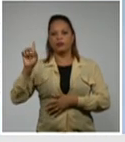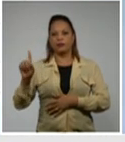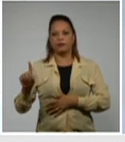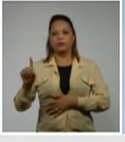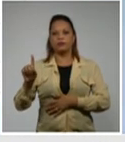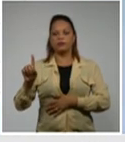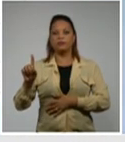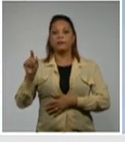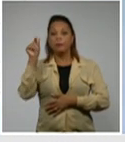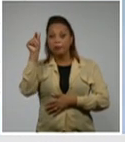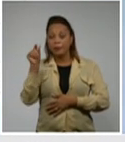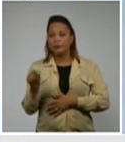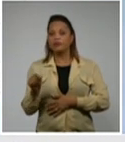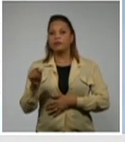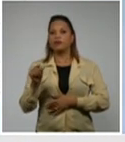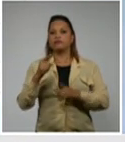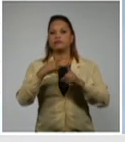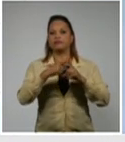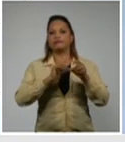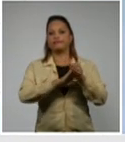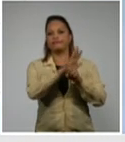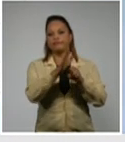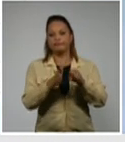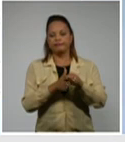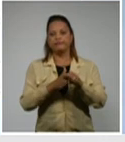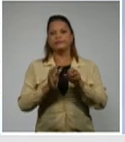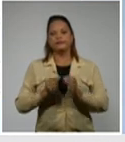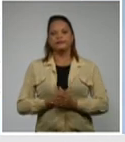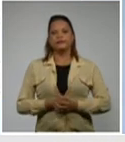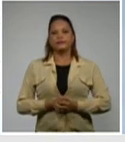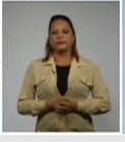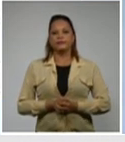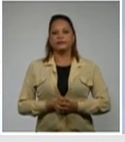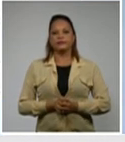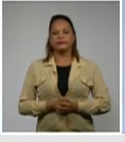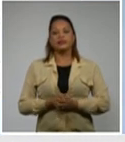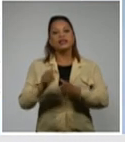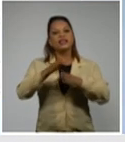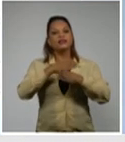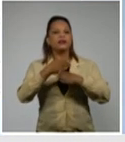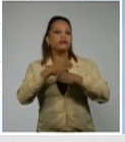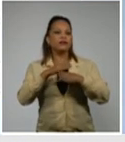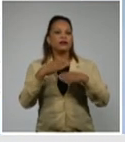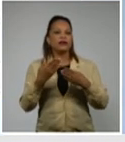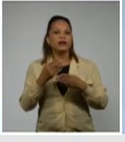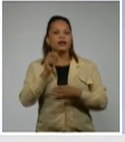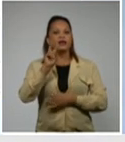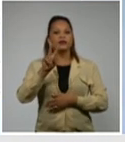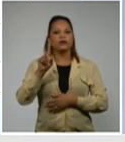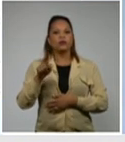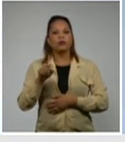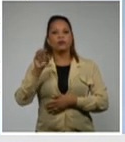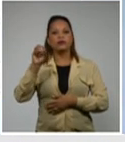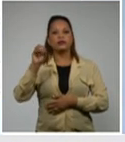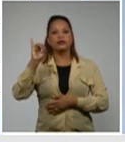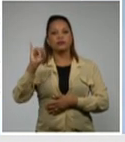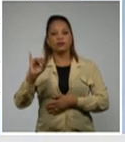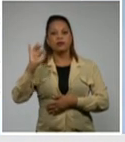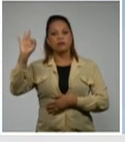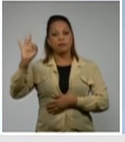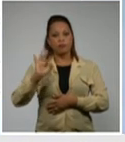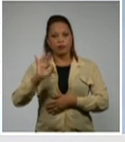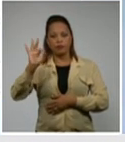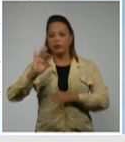48.441 personas con la COVID-19. Estamos hablando de una positividad de todas las muestras